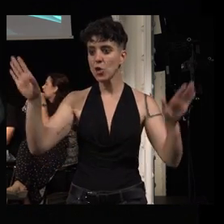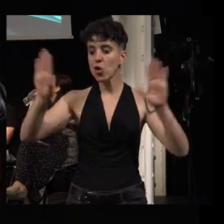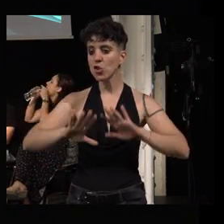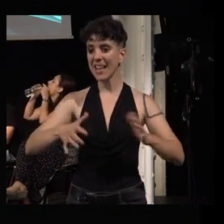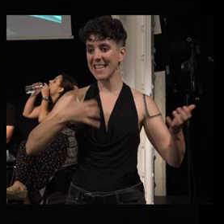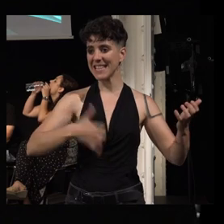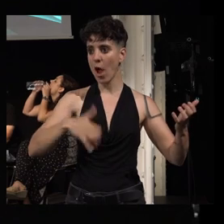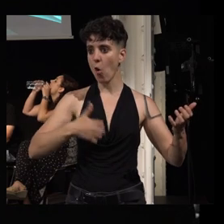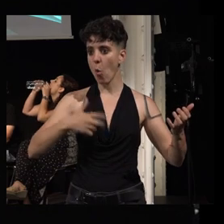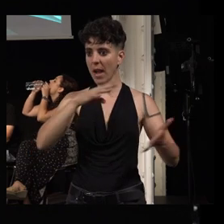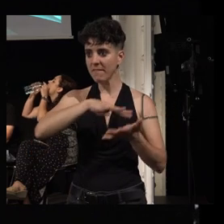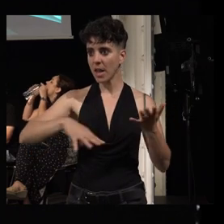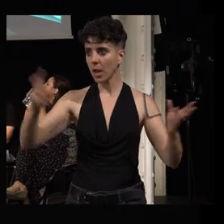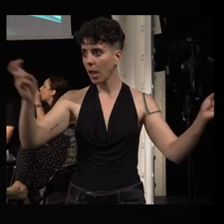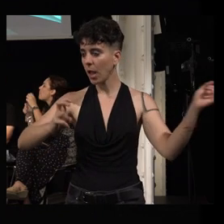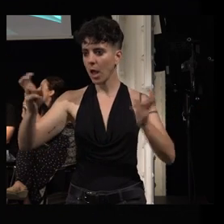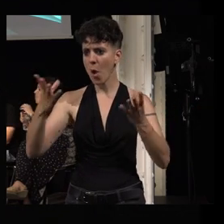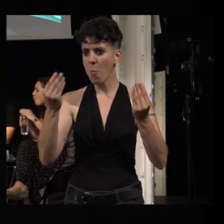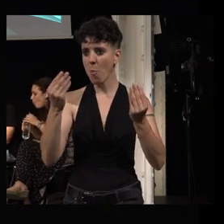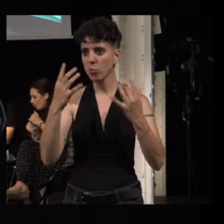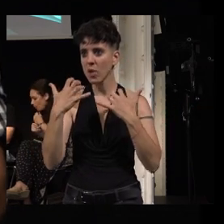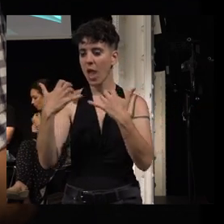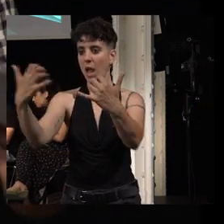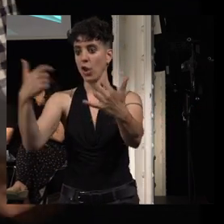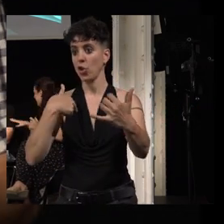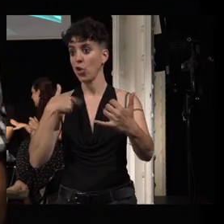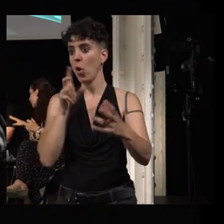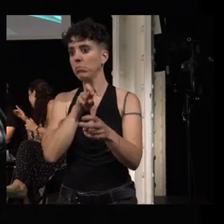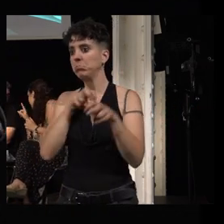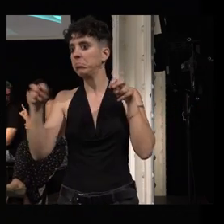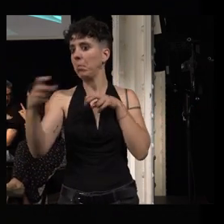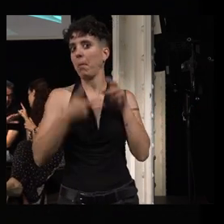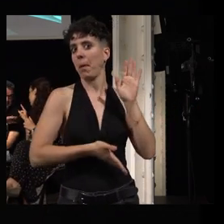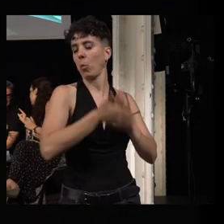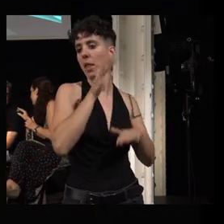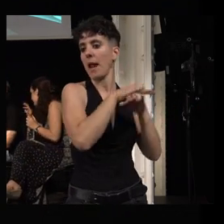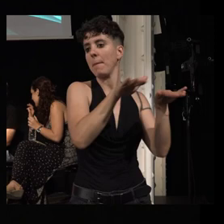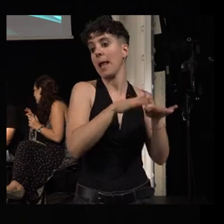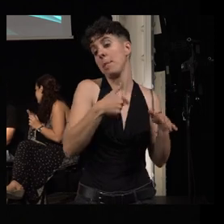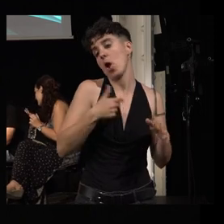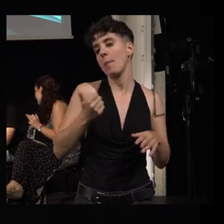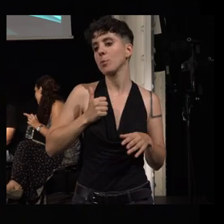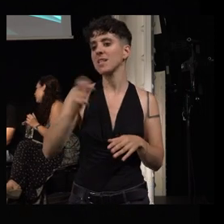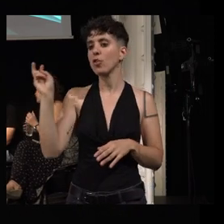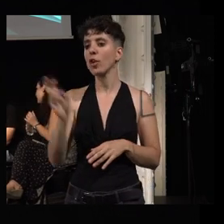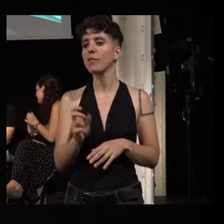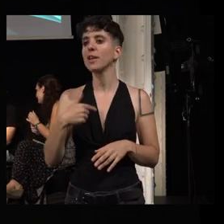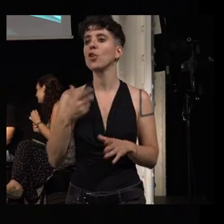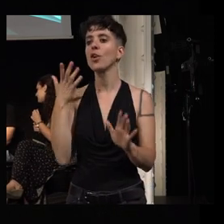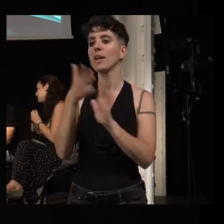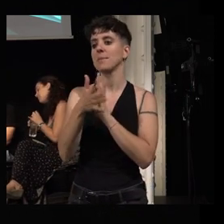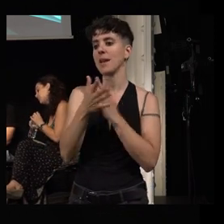Barcelona haya tanta gente aquí. Yo, si fuera vosotros, me hubiera ido a la playa. Pero, bueno, aprovechando que estáis aquí, aprovecharé un poco para contar algunas